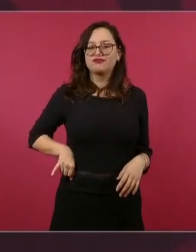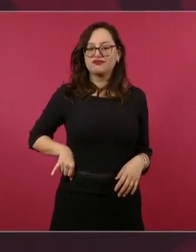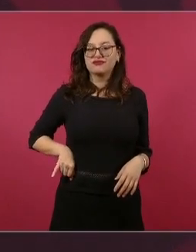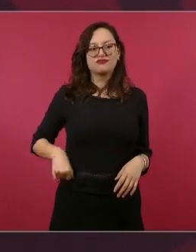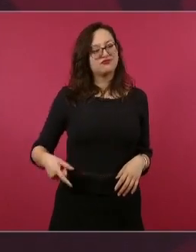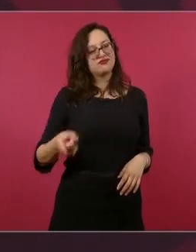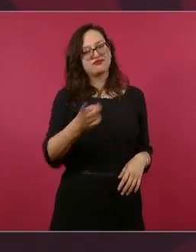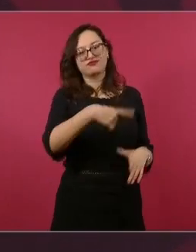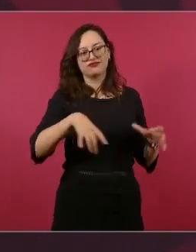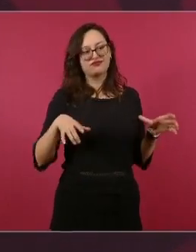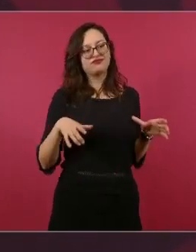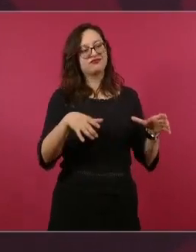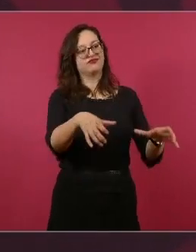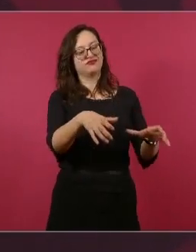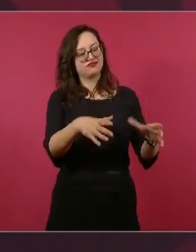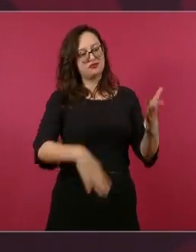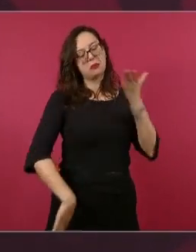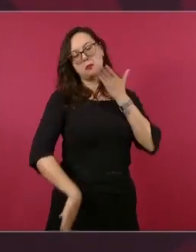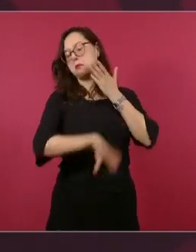conservador